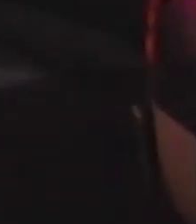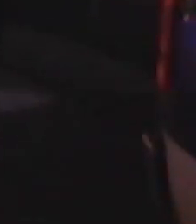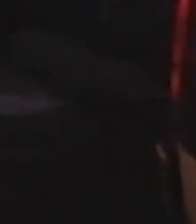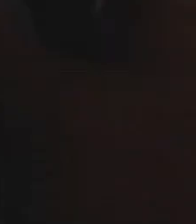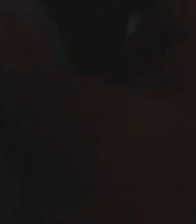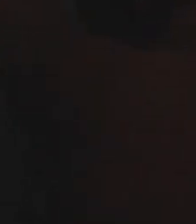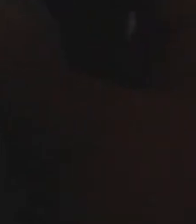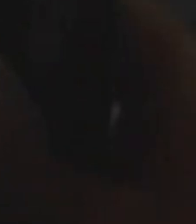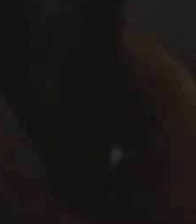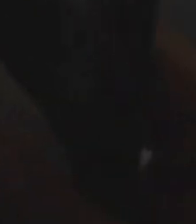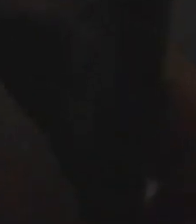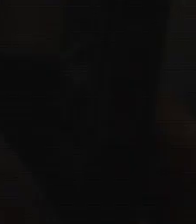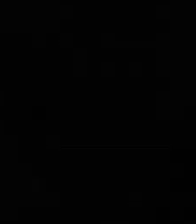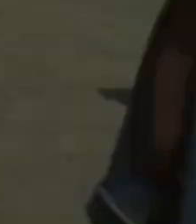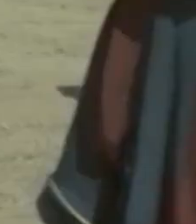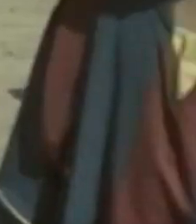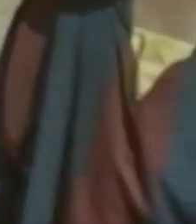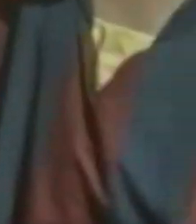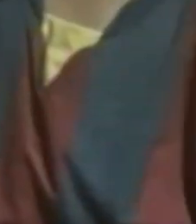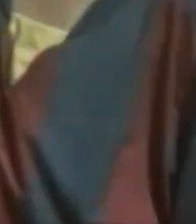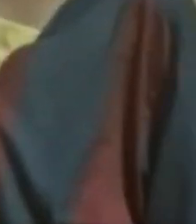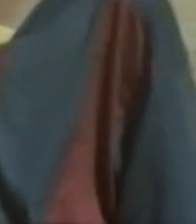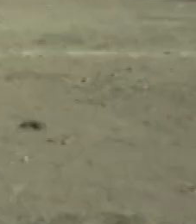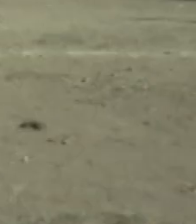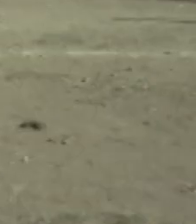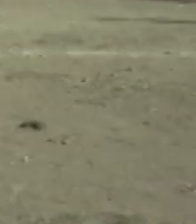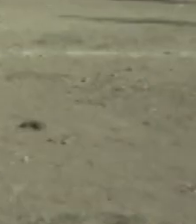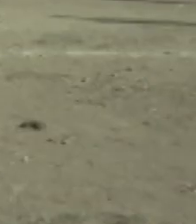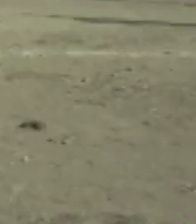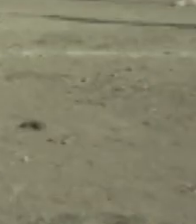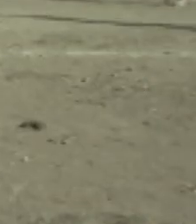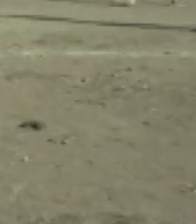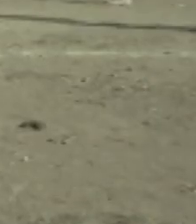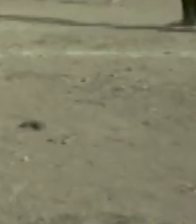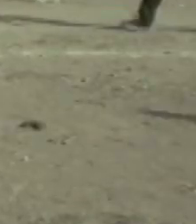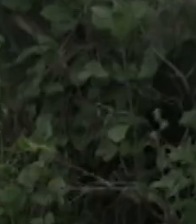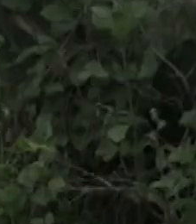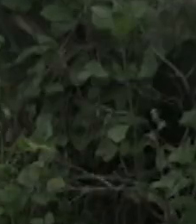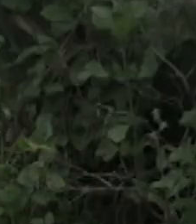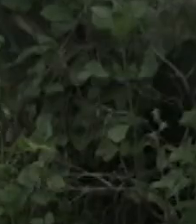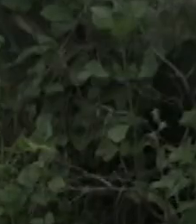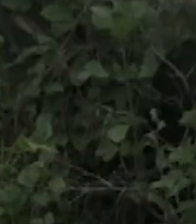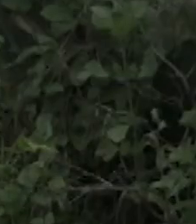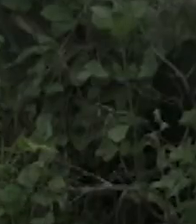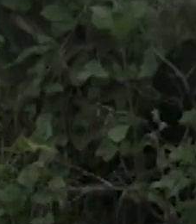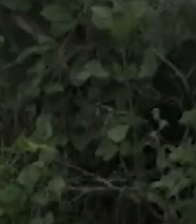más importantes en este campo. Ahora sí te cargó el payaso.